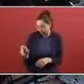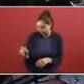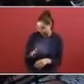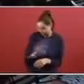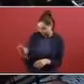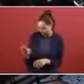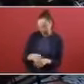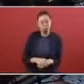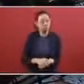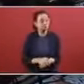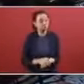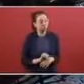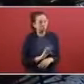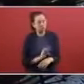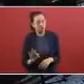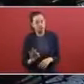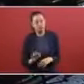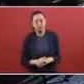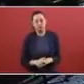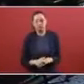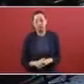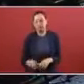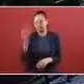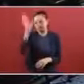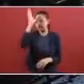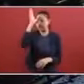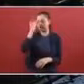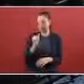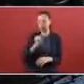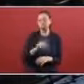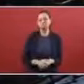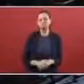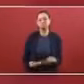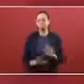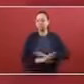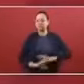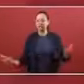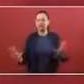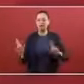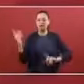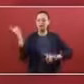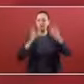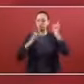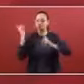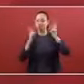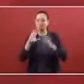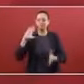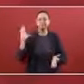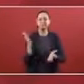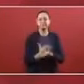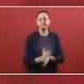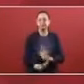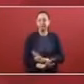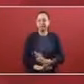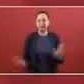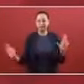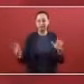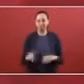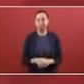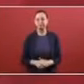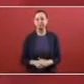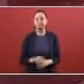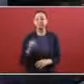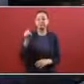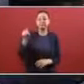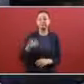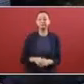puede. Yo paso la información ahí. ¿De acuerdo? Para que no quede ya ninguna duda. Vámonos.